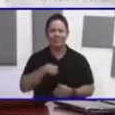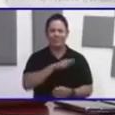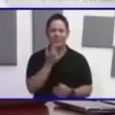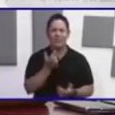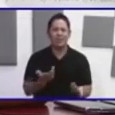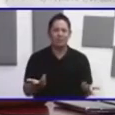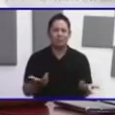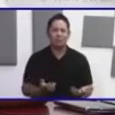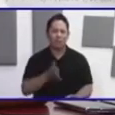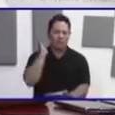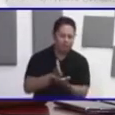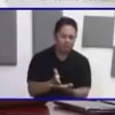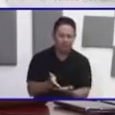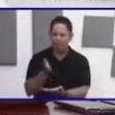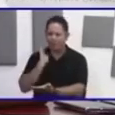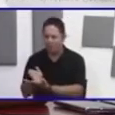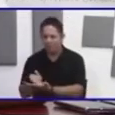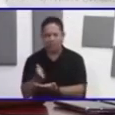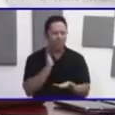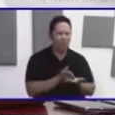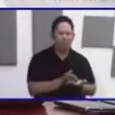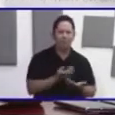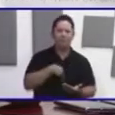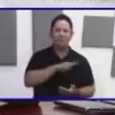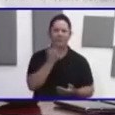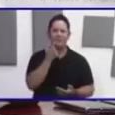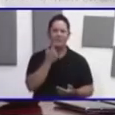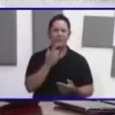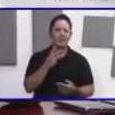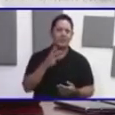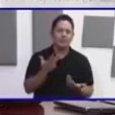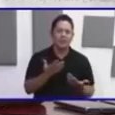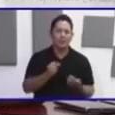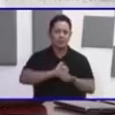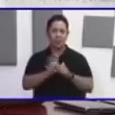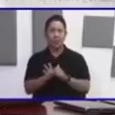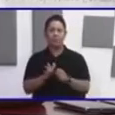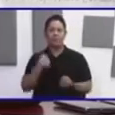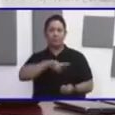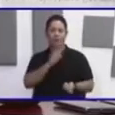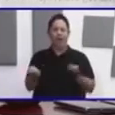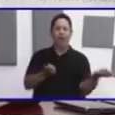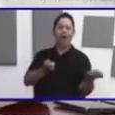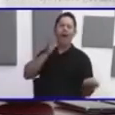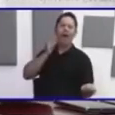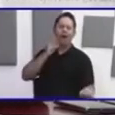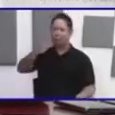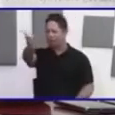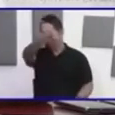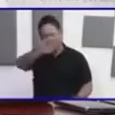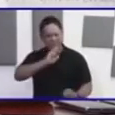lo que ha venido pasando, tal vez por esta inexperiencia en manejo una pandemia en donde nadie